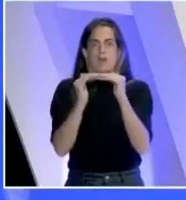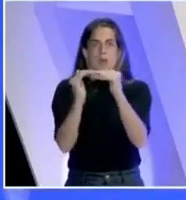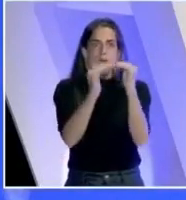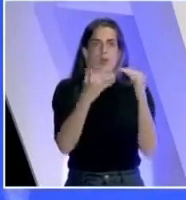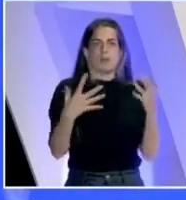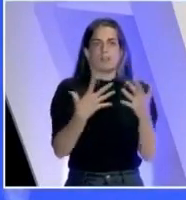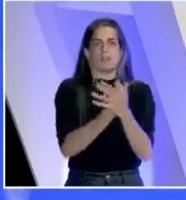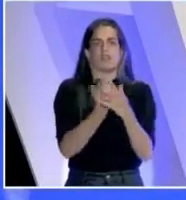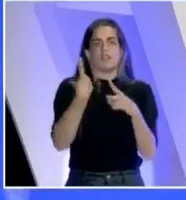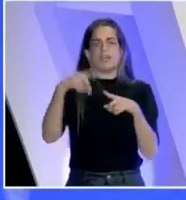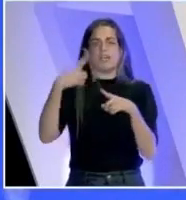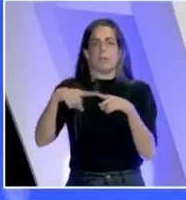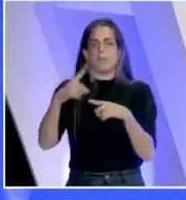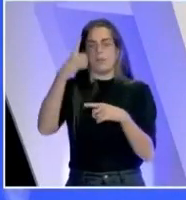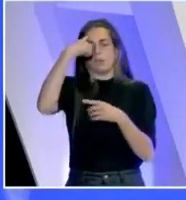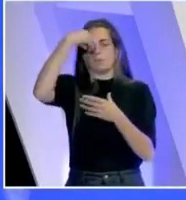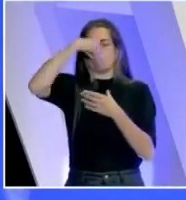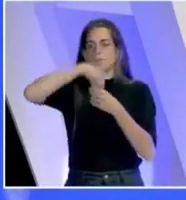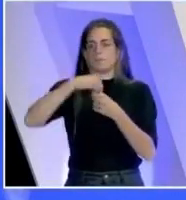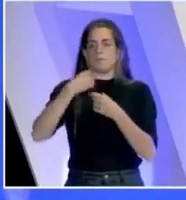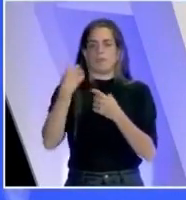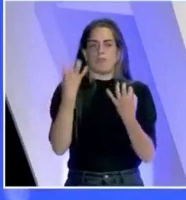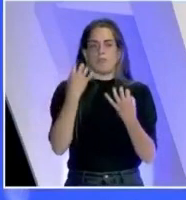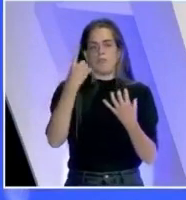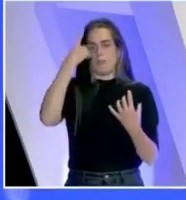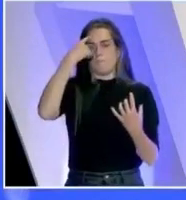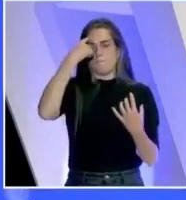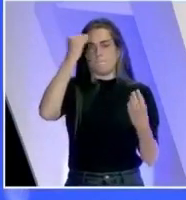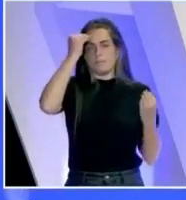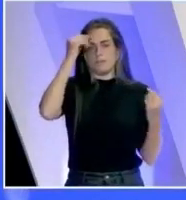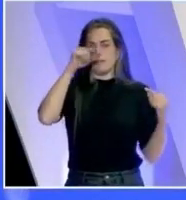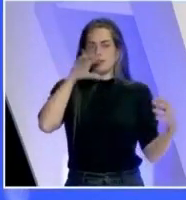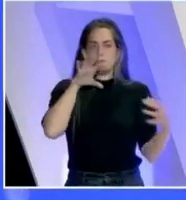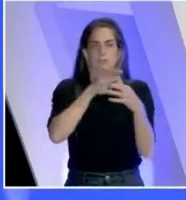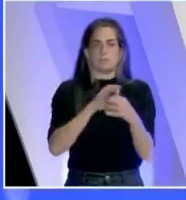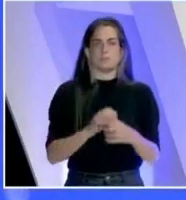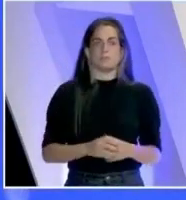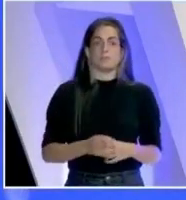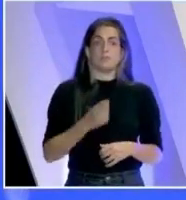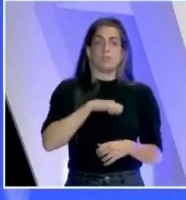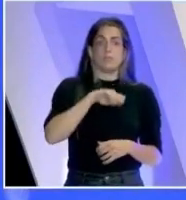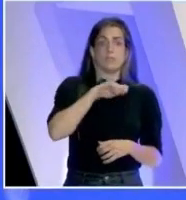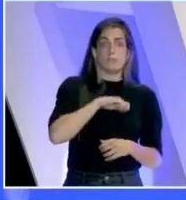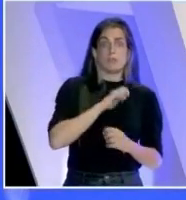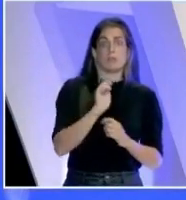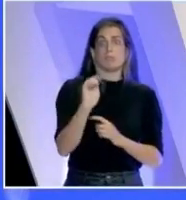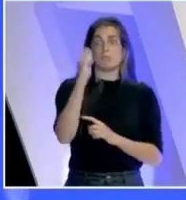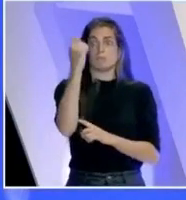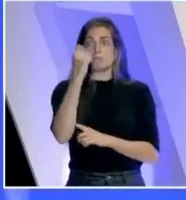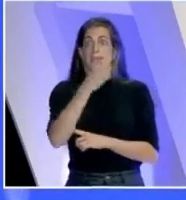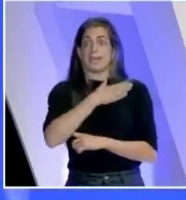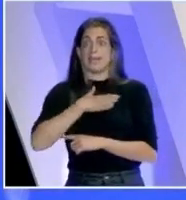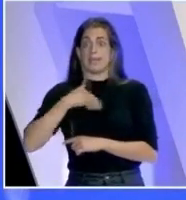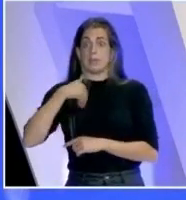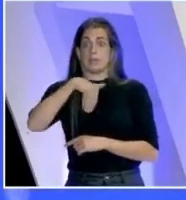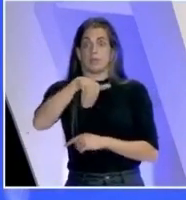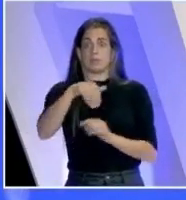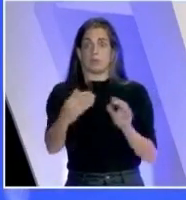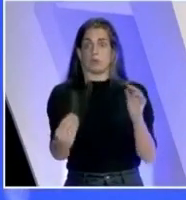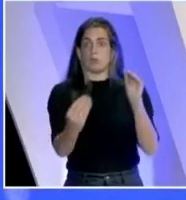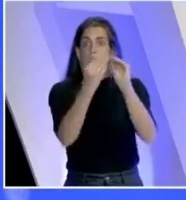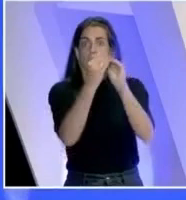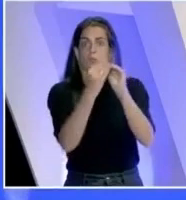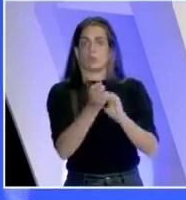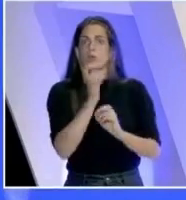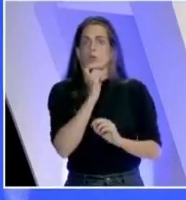nominalmente tengamos también que subrayar. Naturalmente, alcanzar la España que queremos no va a ser fácil, no va a ser una tarea fácil. El